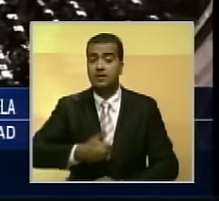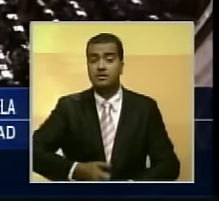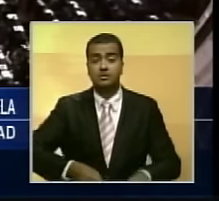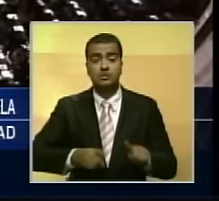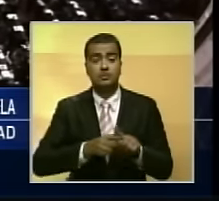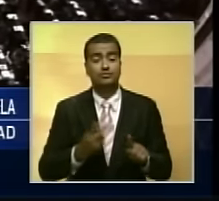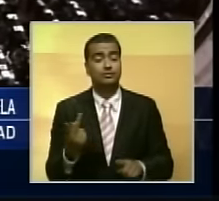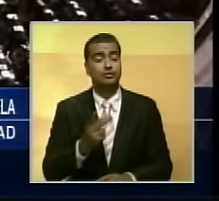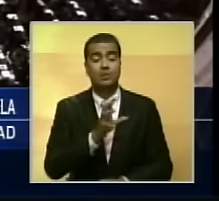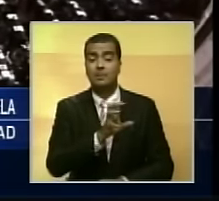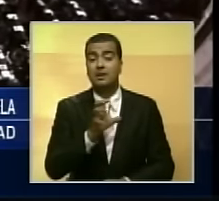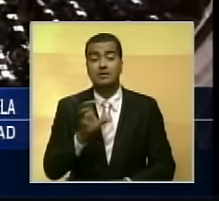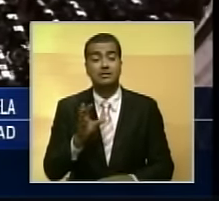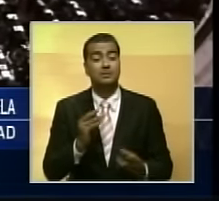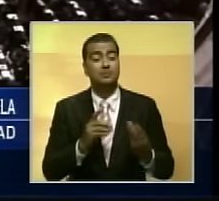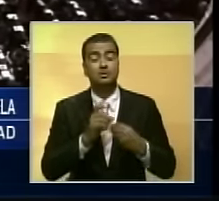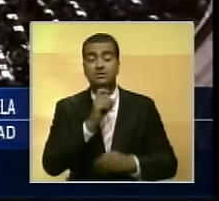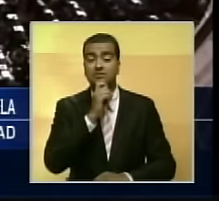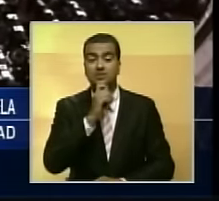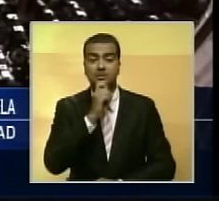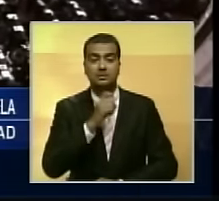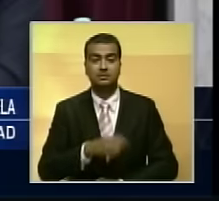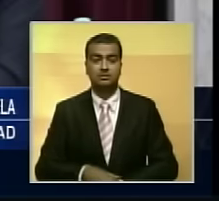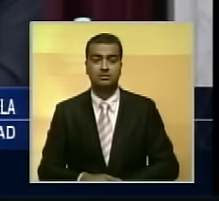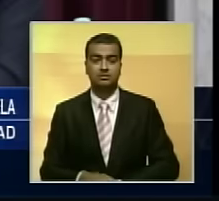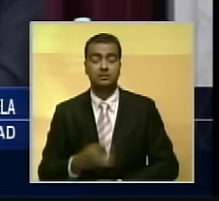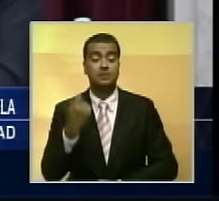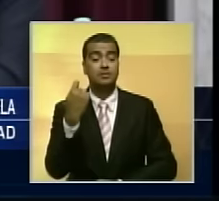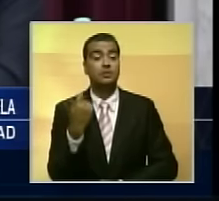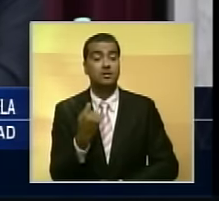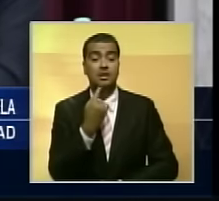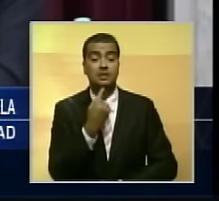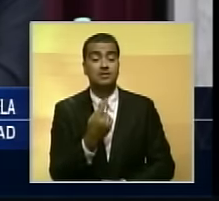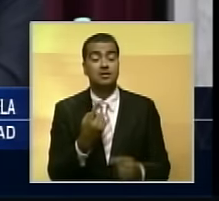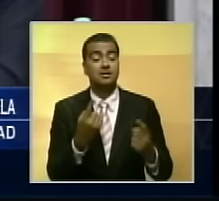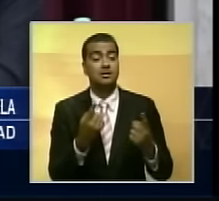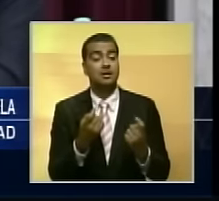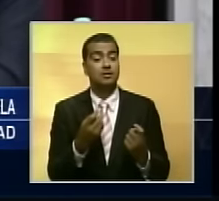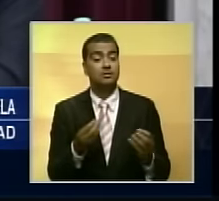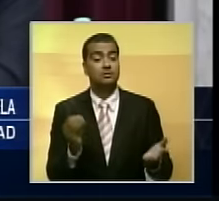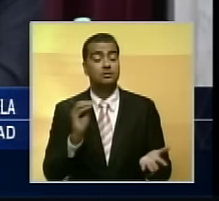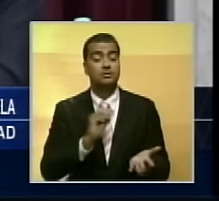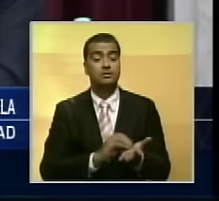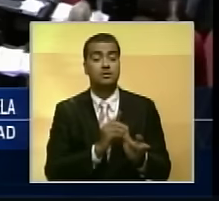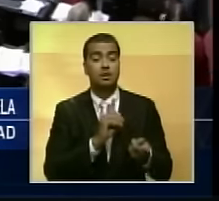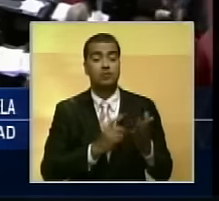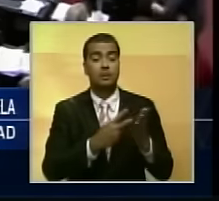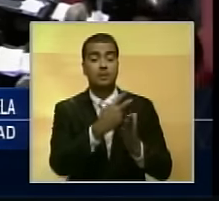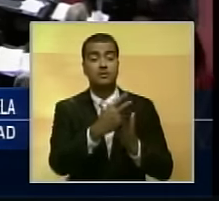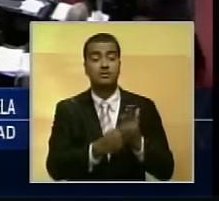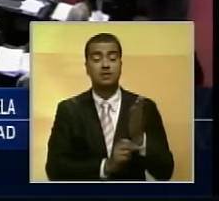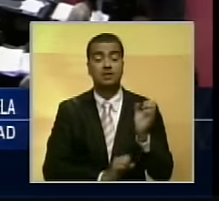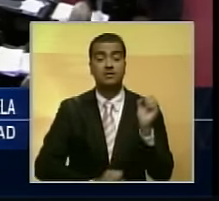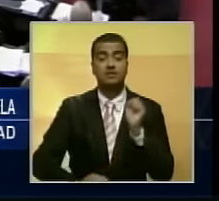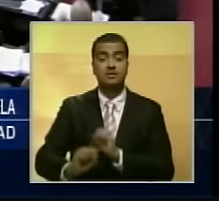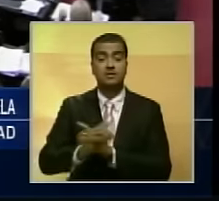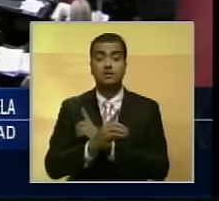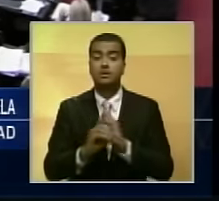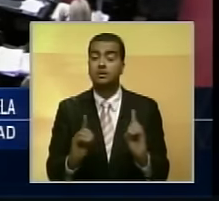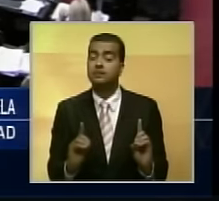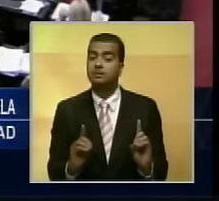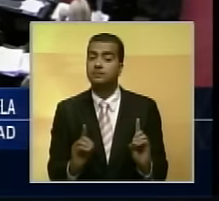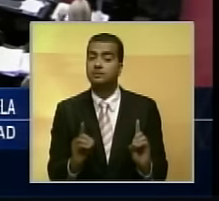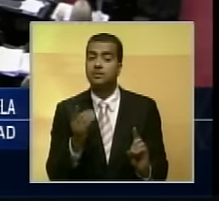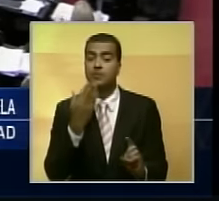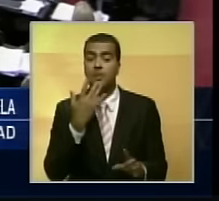de los dos países es de extrema dificultad. Los diputados consideran necesario reiterar ciertos principios de defensa a la democracia,